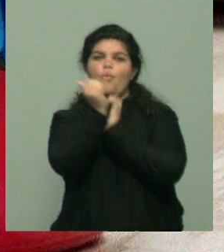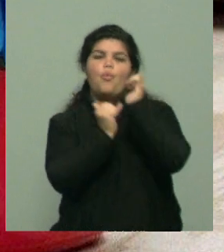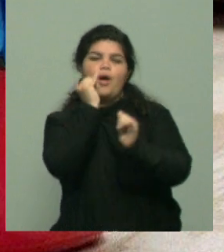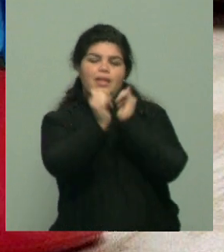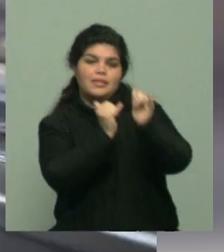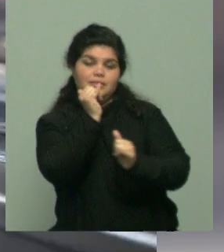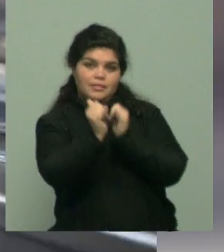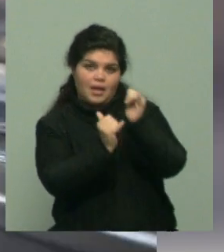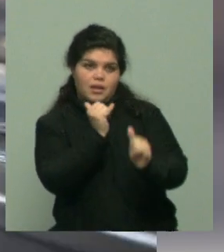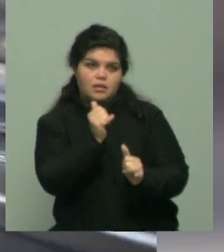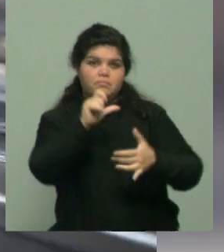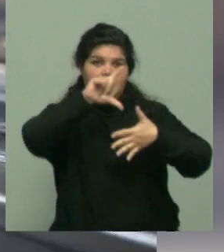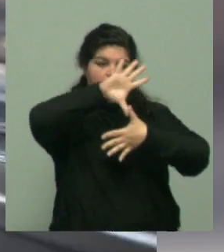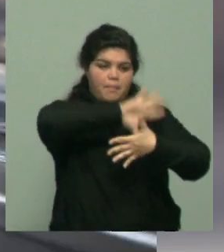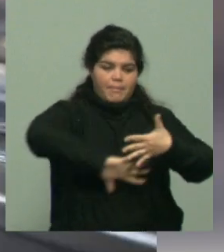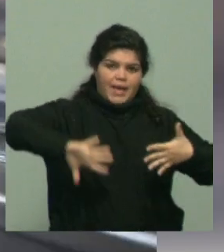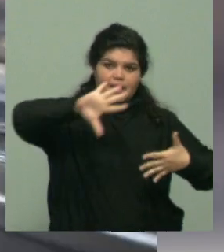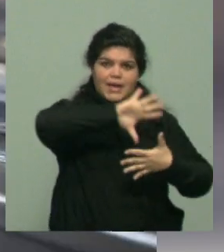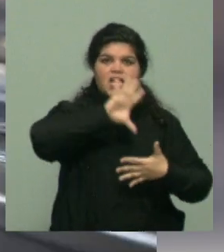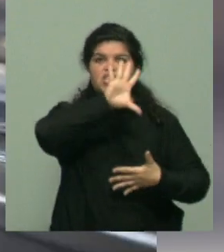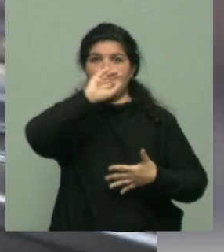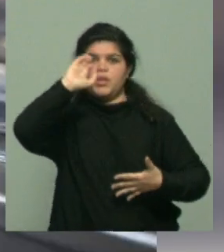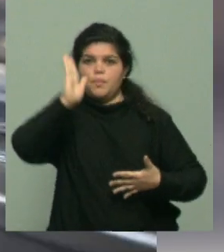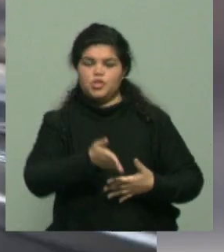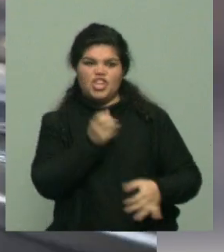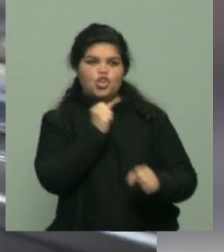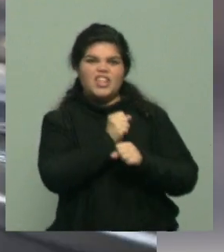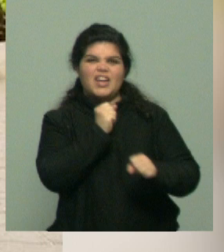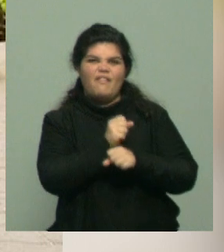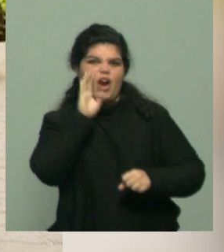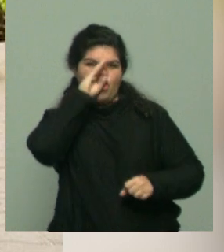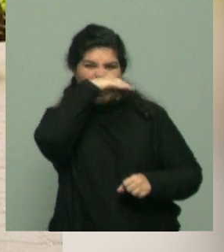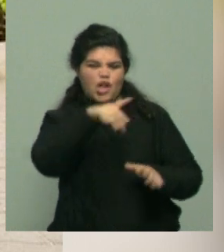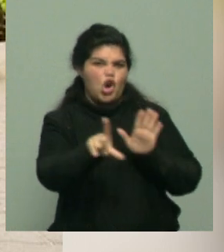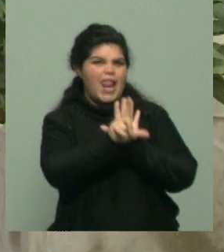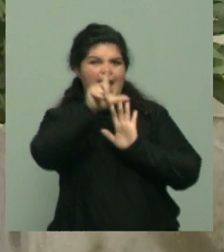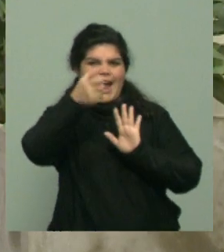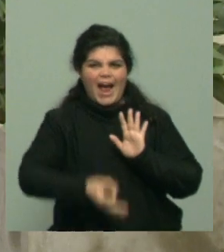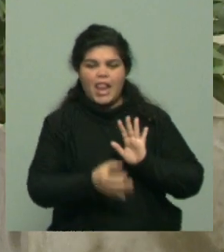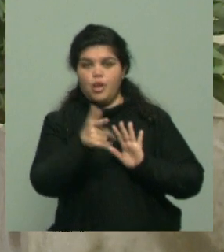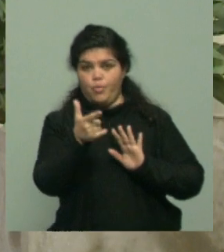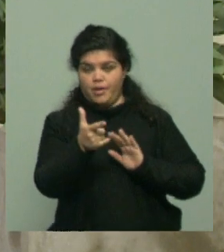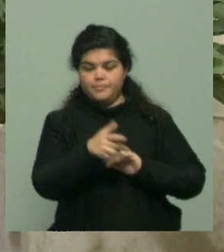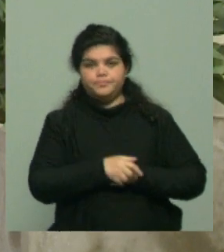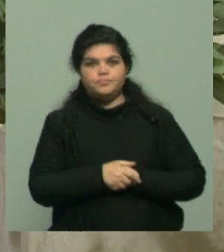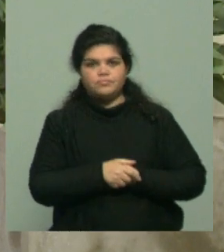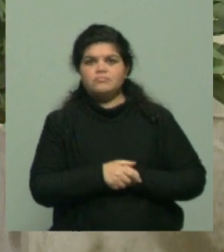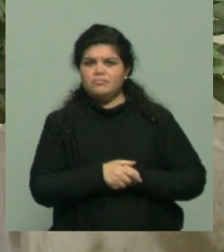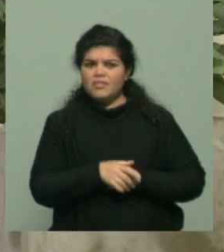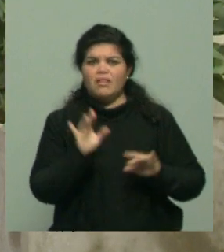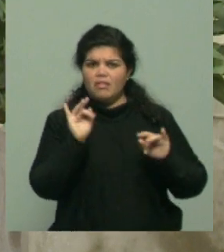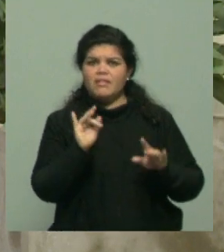Argentina obviamente está contemplado en ese informe. Cuesta pensar, ¿no?, en que se avance, en que se registre en blanco,